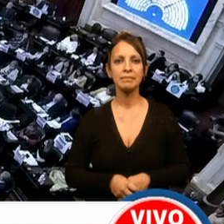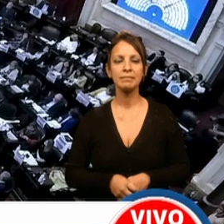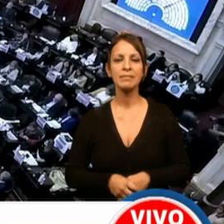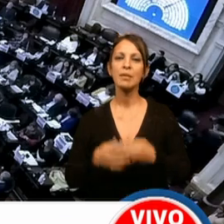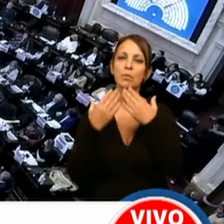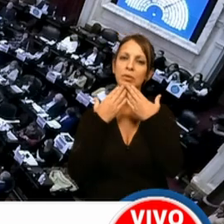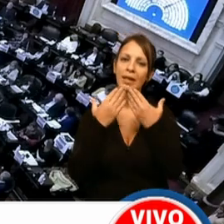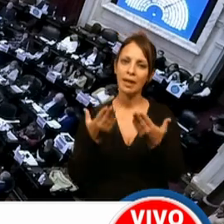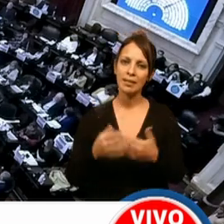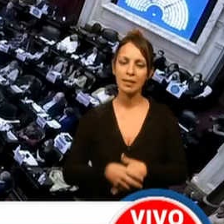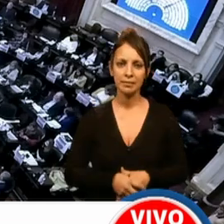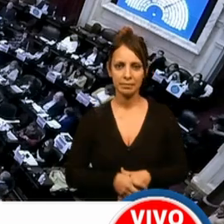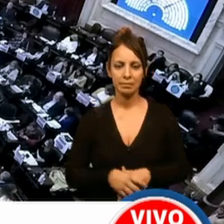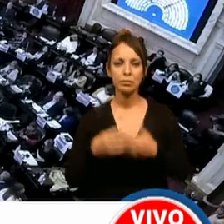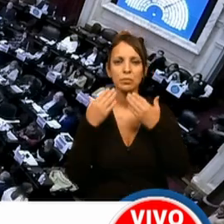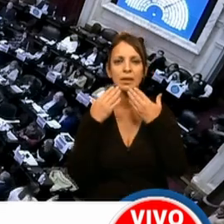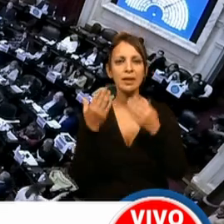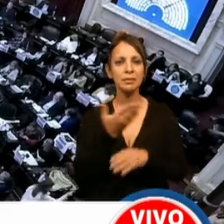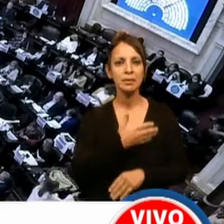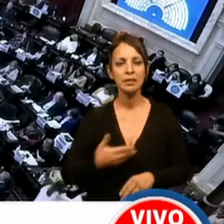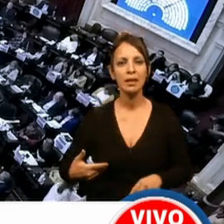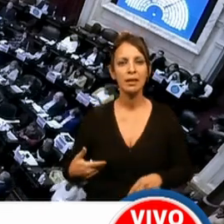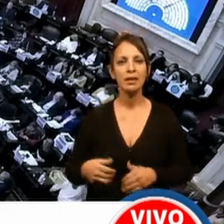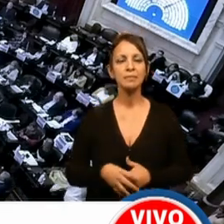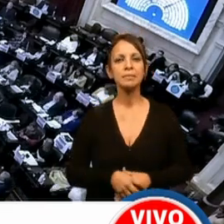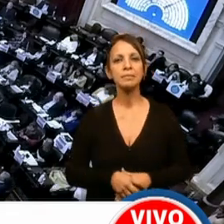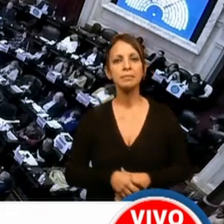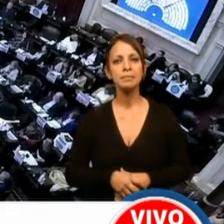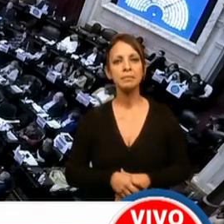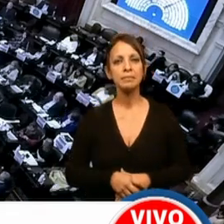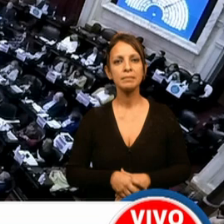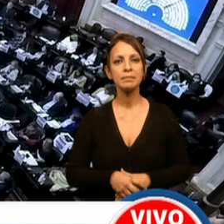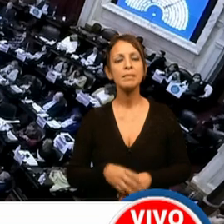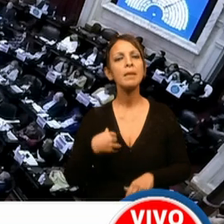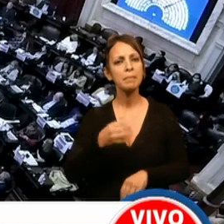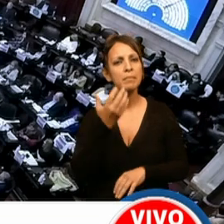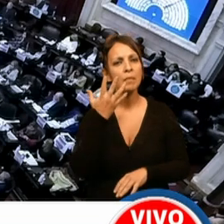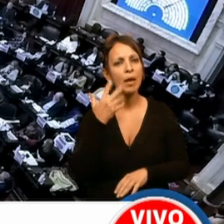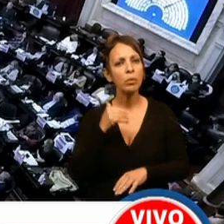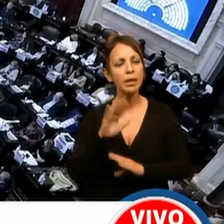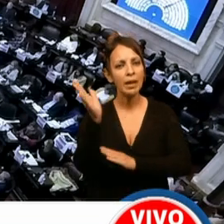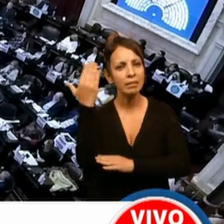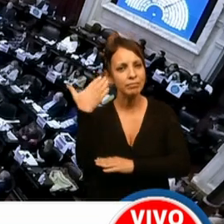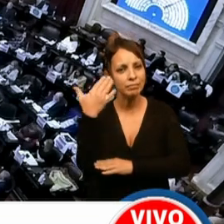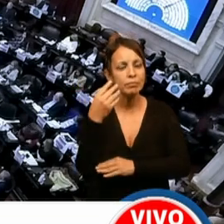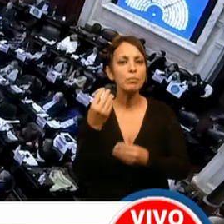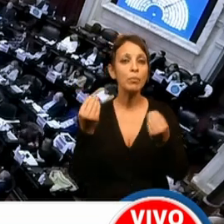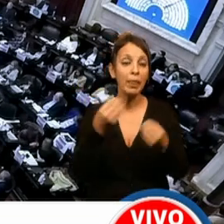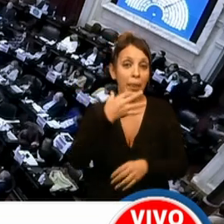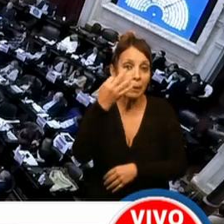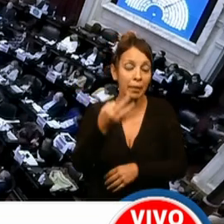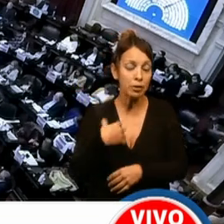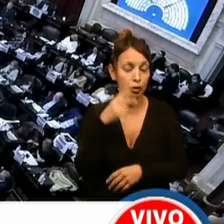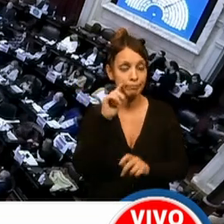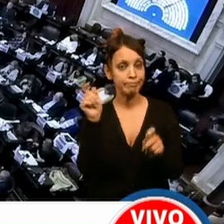muchísimas gracias señor presidente quisiera tomar la palabra porque la verdad